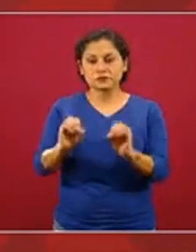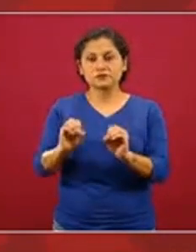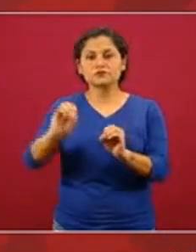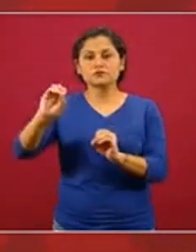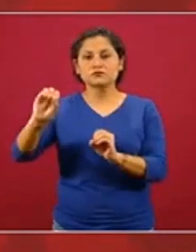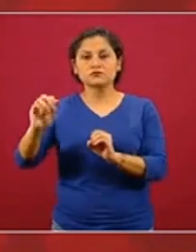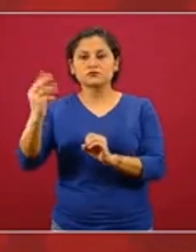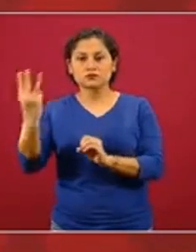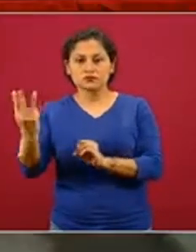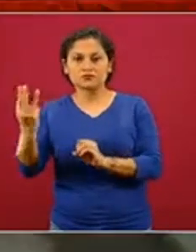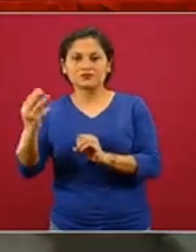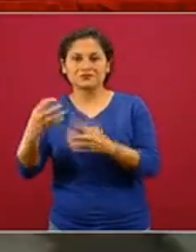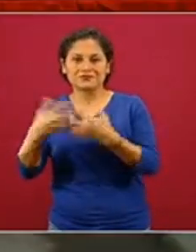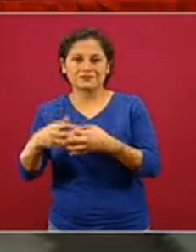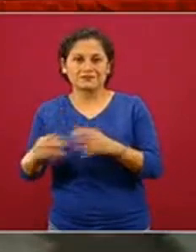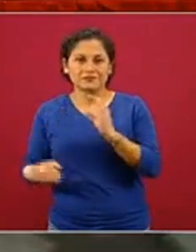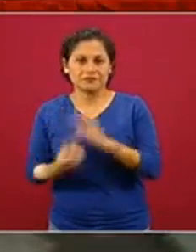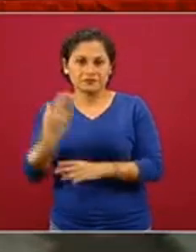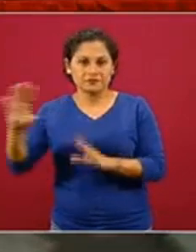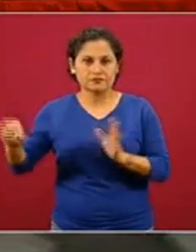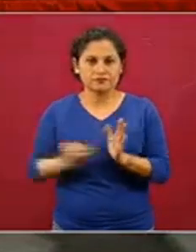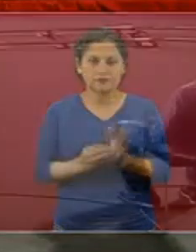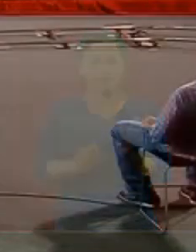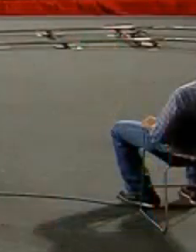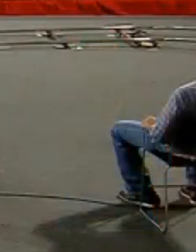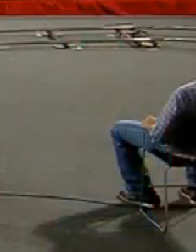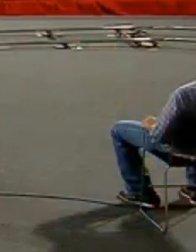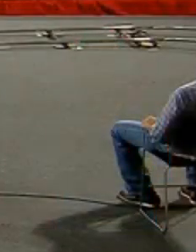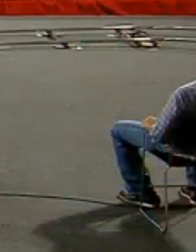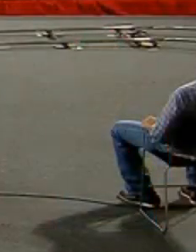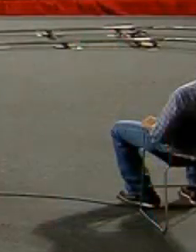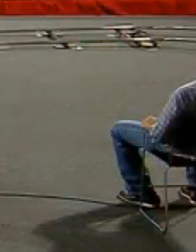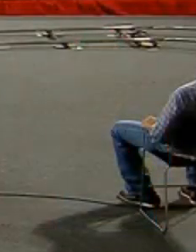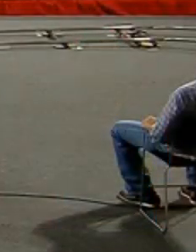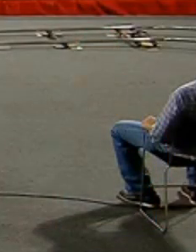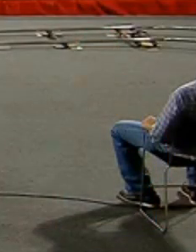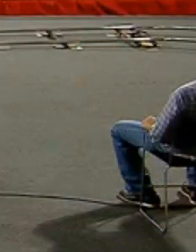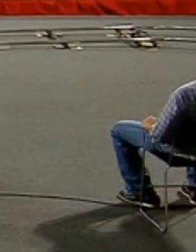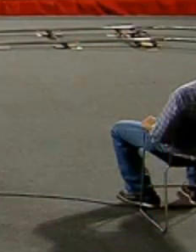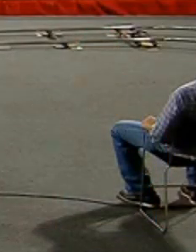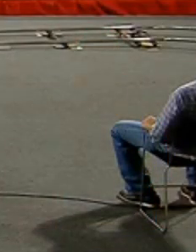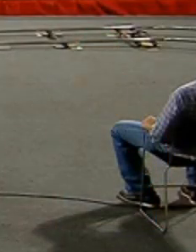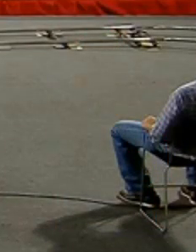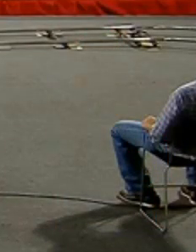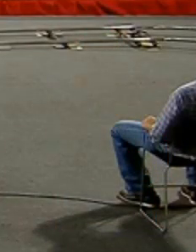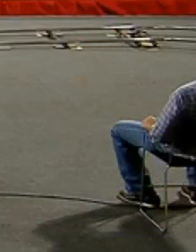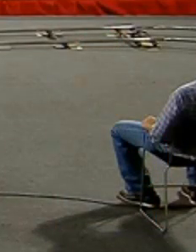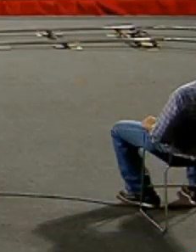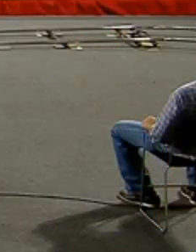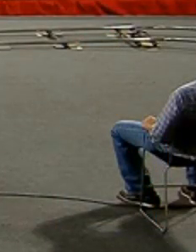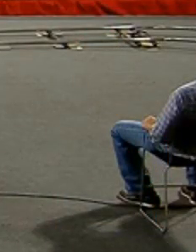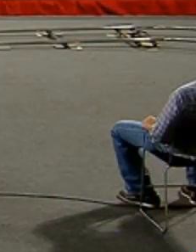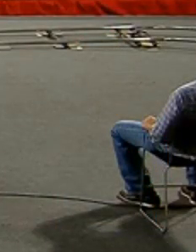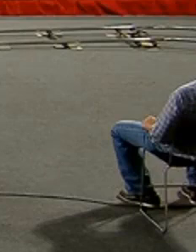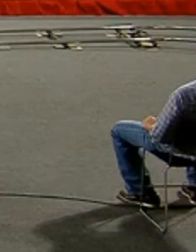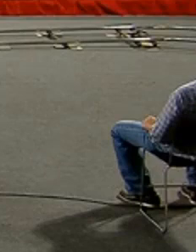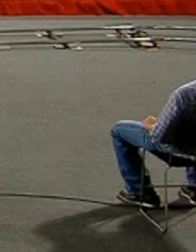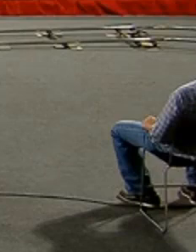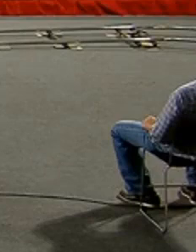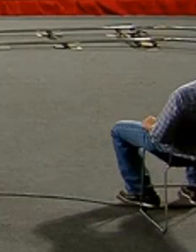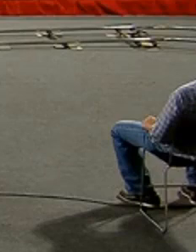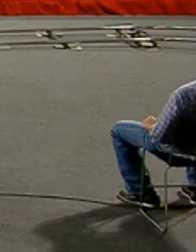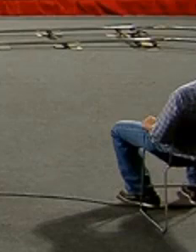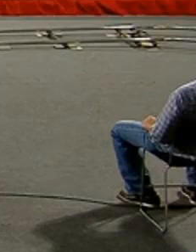esenciales. Lo mismo le pasa a Sonora. Entonces, en un momento dado, cuando viene la disposición de que se pueden abrir estas actividades